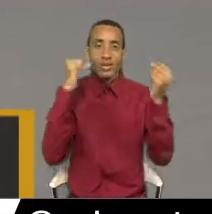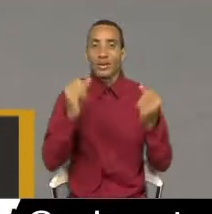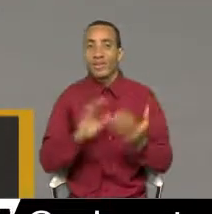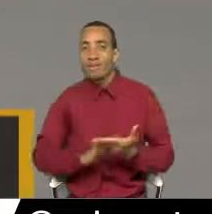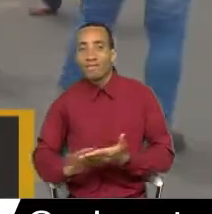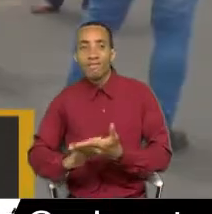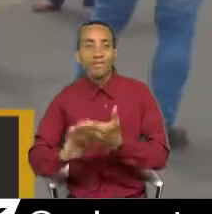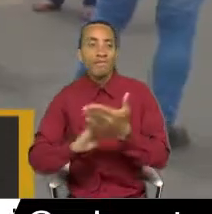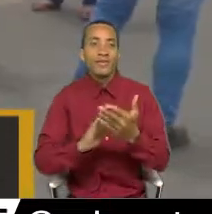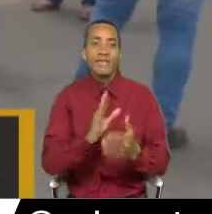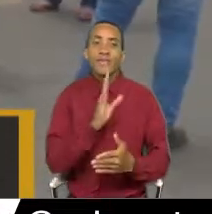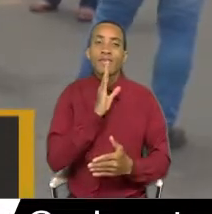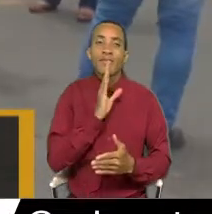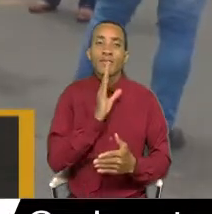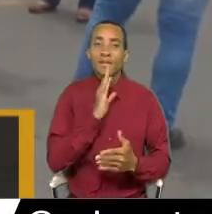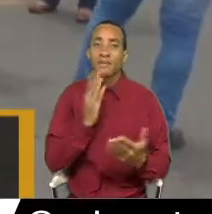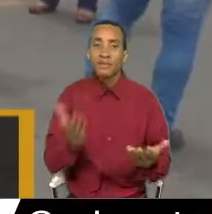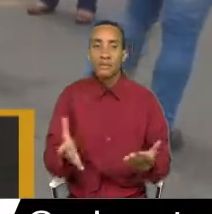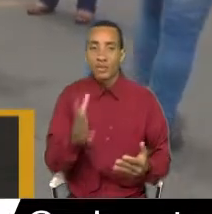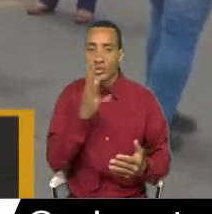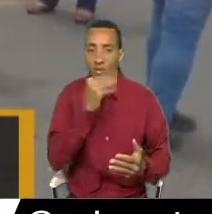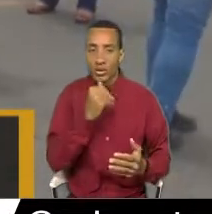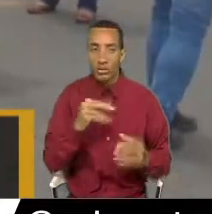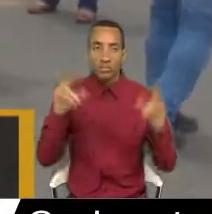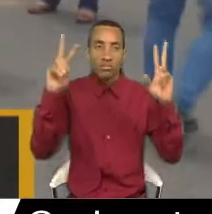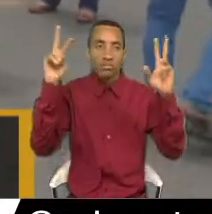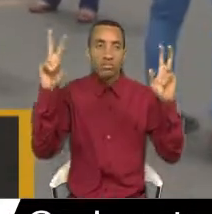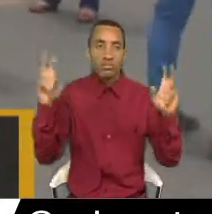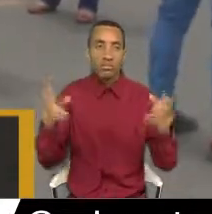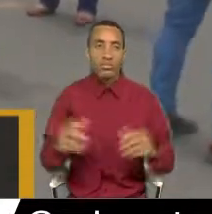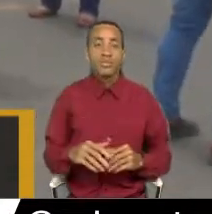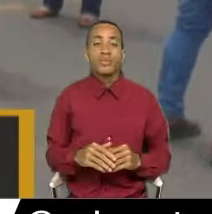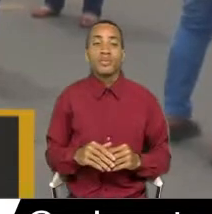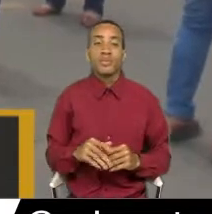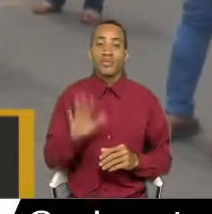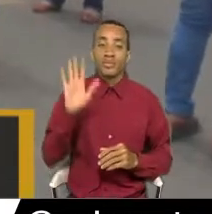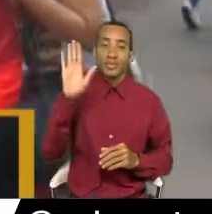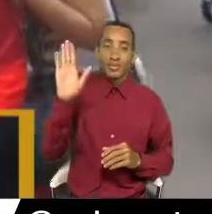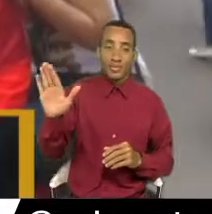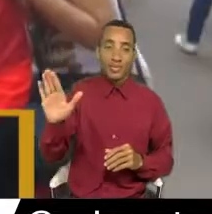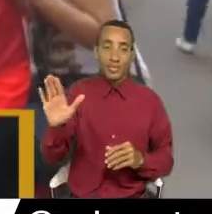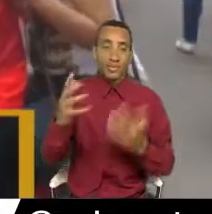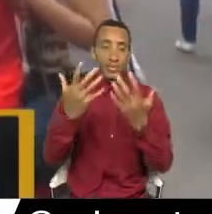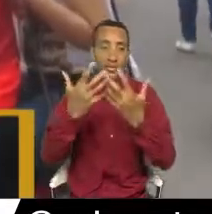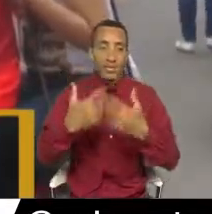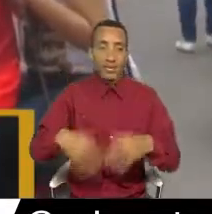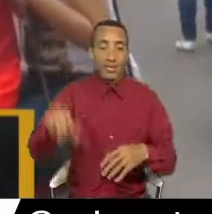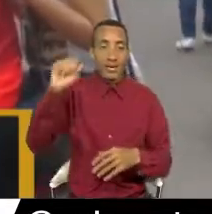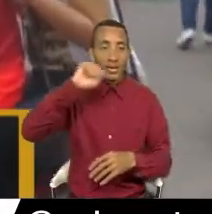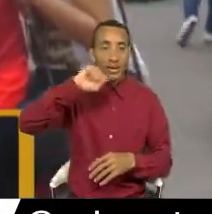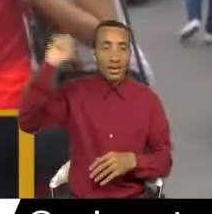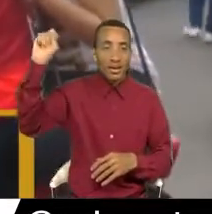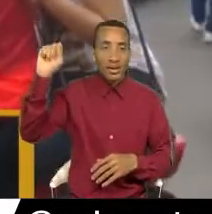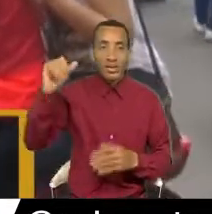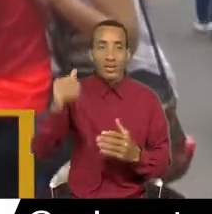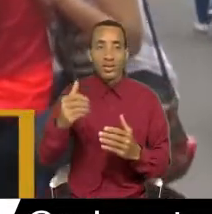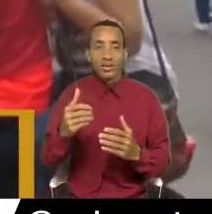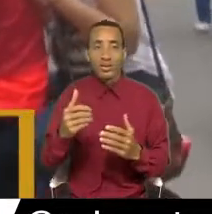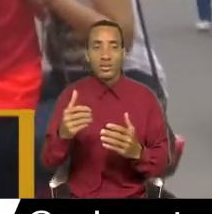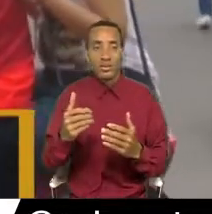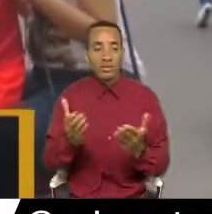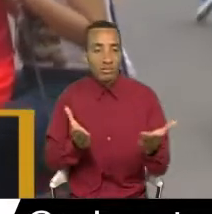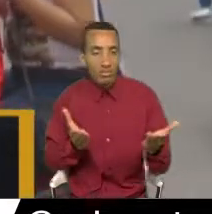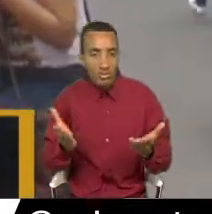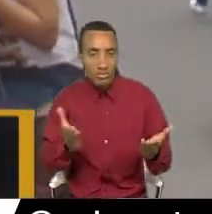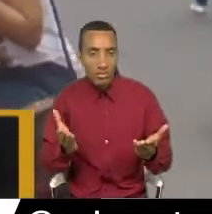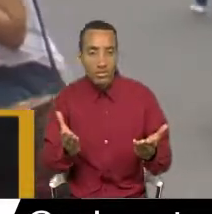y no ha habido pronunciamiento acerca del tema. El operador, quien ganó la licitación del contrato del servicio de salud,